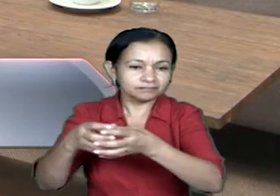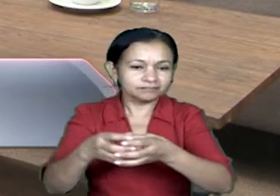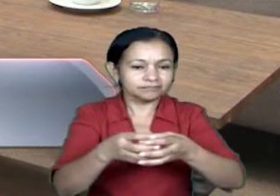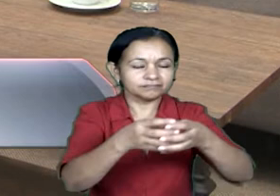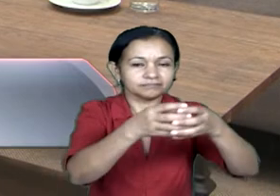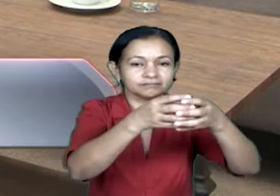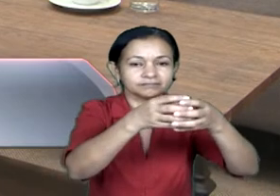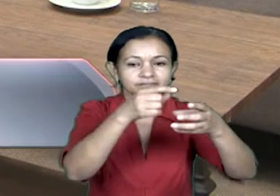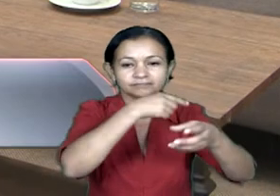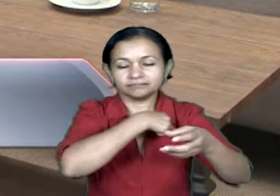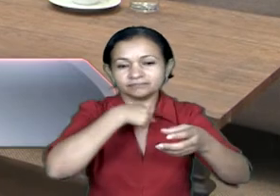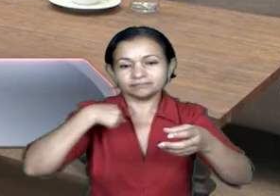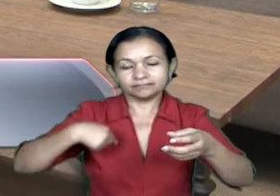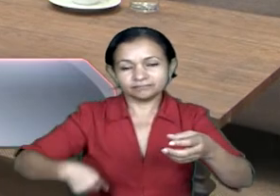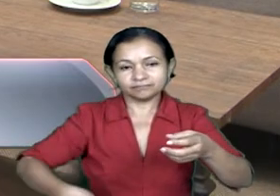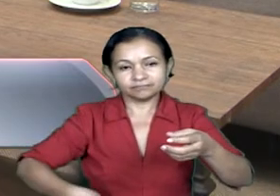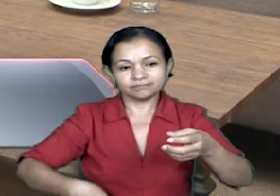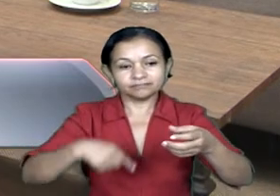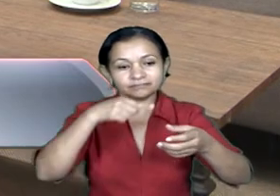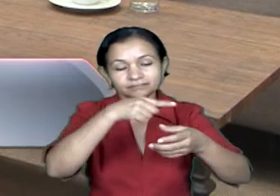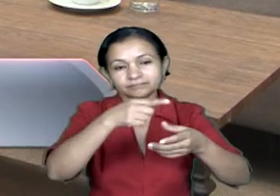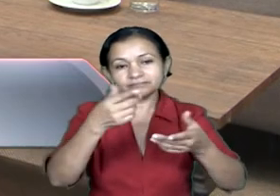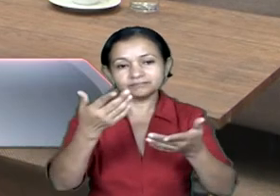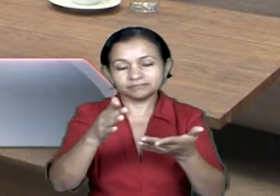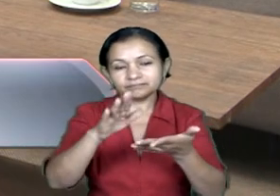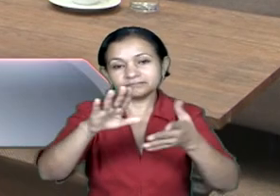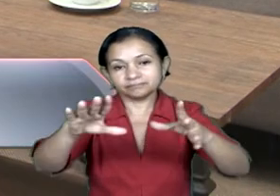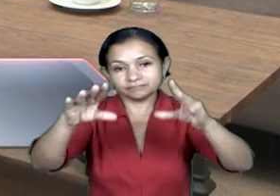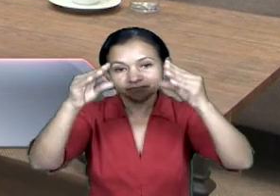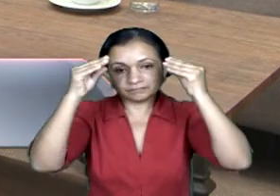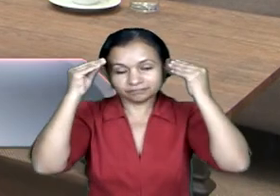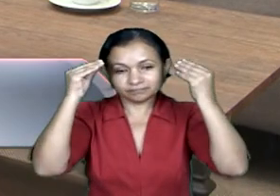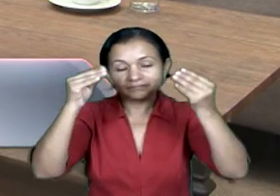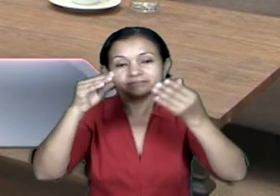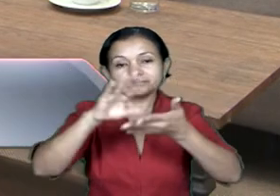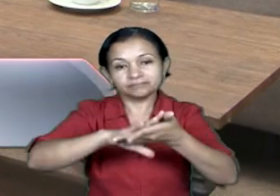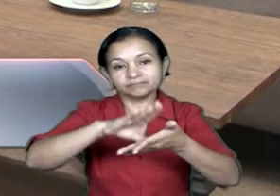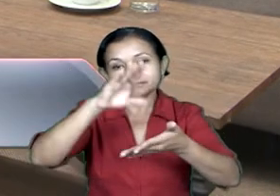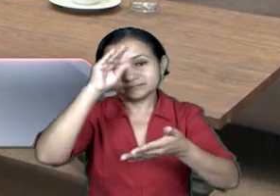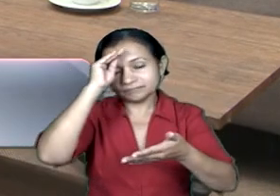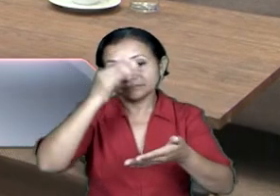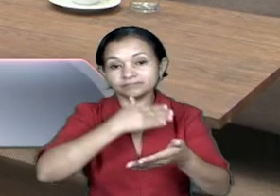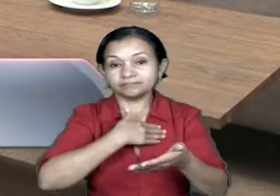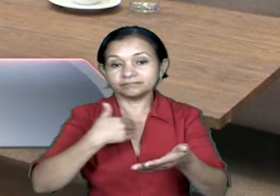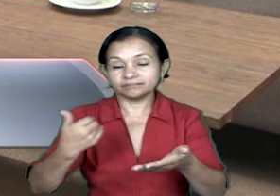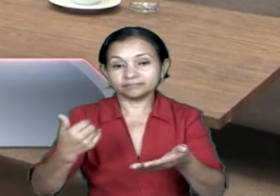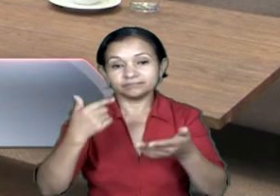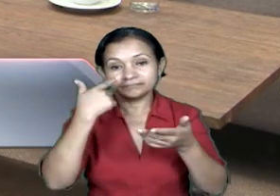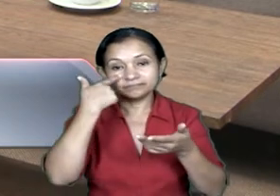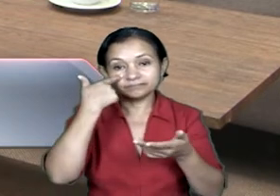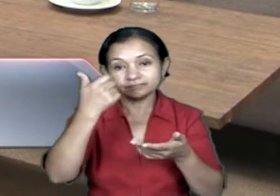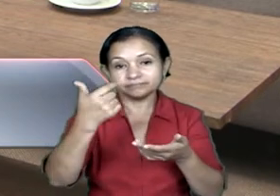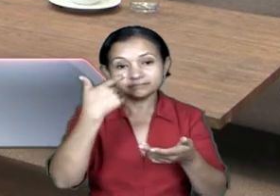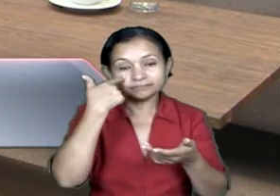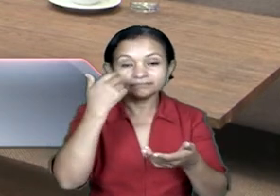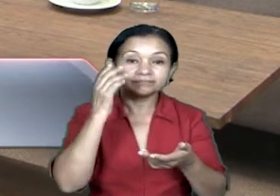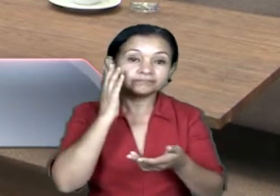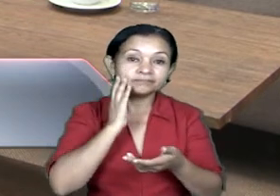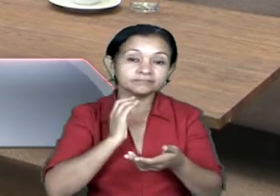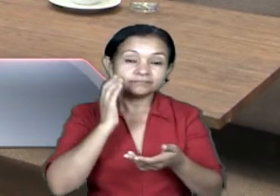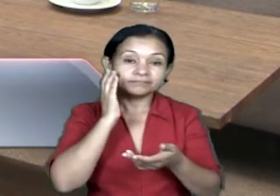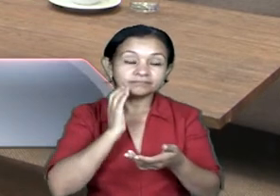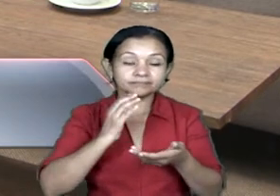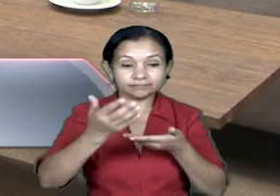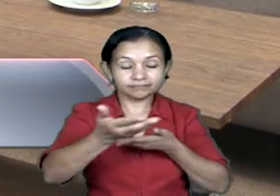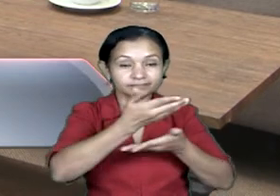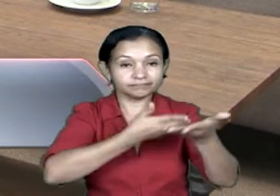allá, recibir un corto curso de capacitación, o mejor dicho, para conocer, ¿no?, la experiencia. Un